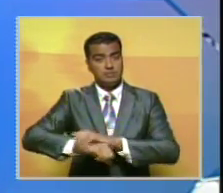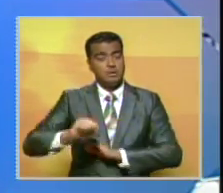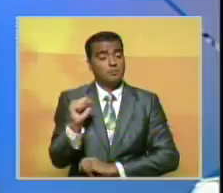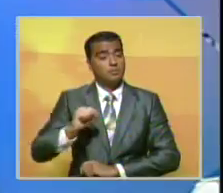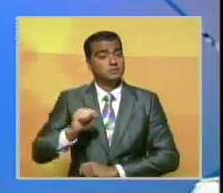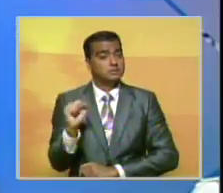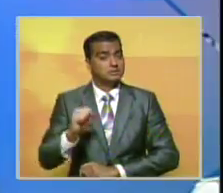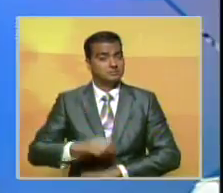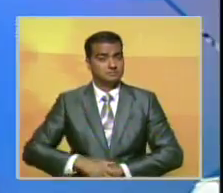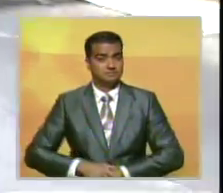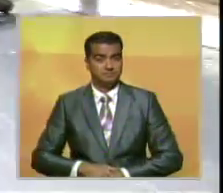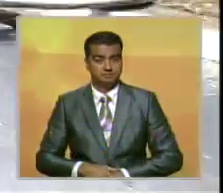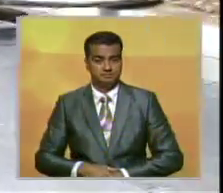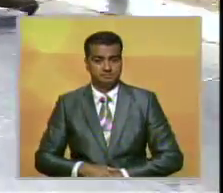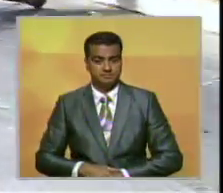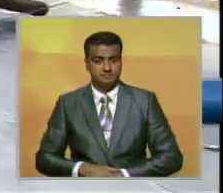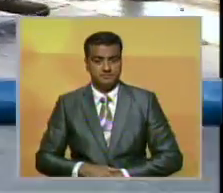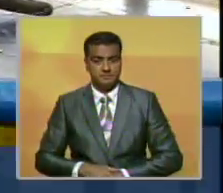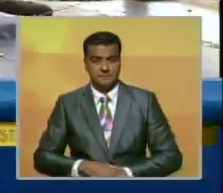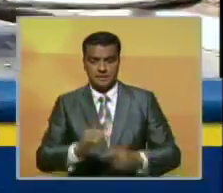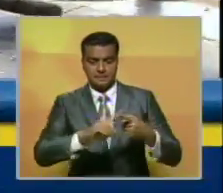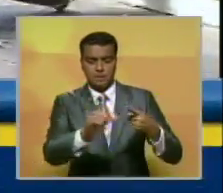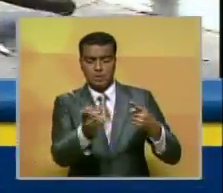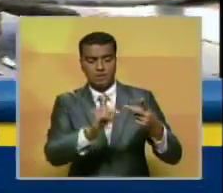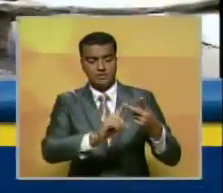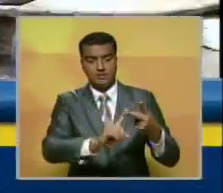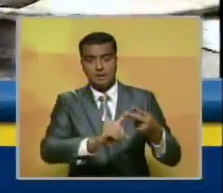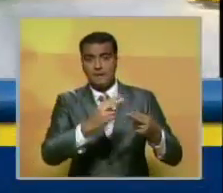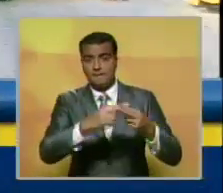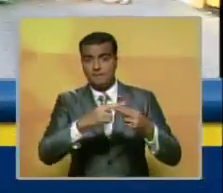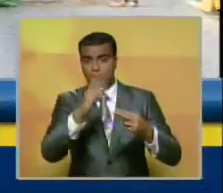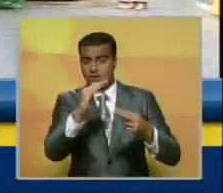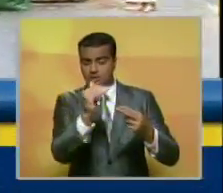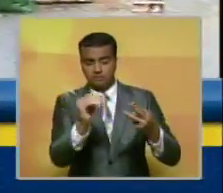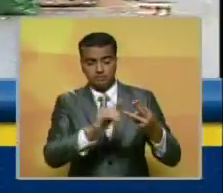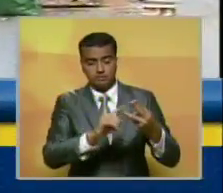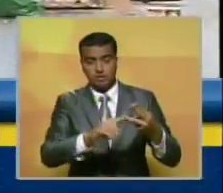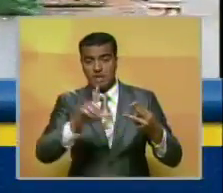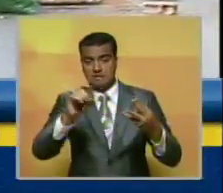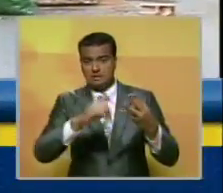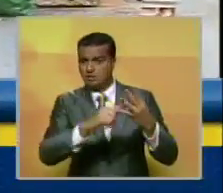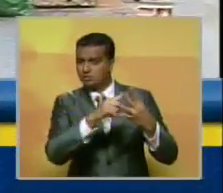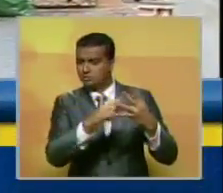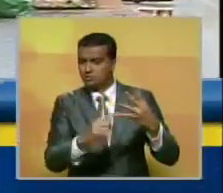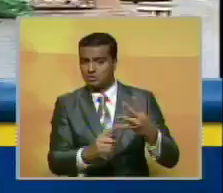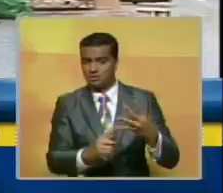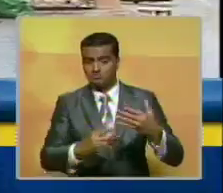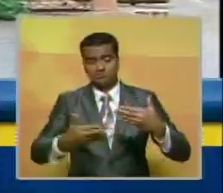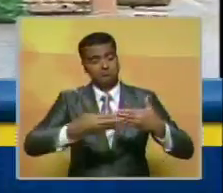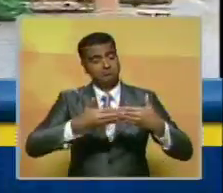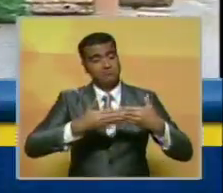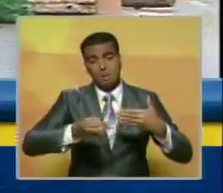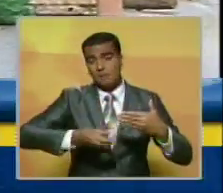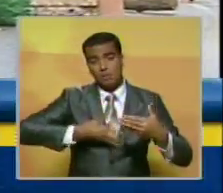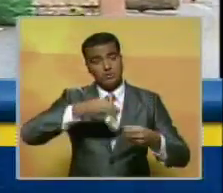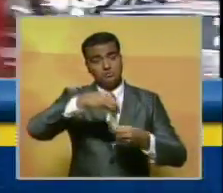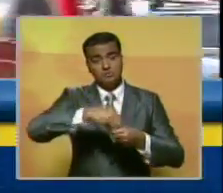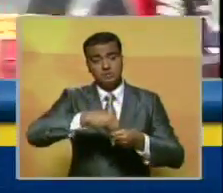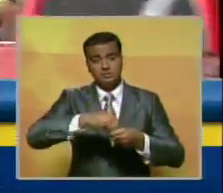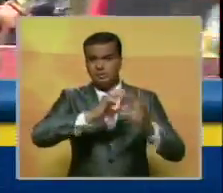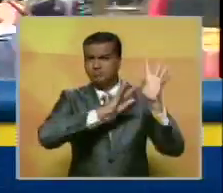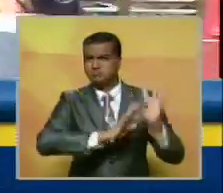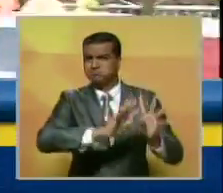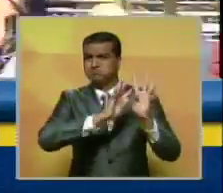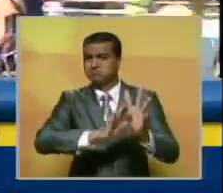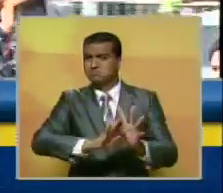por estas acciones. En Guanta, Puerto La Cruz, Barcelona y Lechería había sido impedido el tránsito como medida de protesta. Frente a